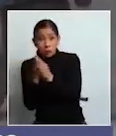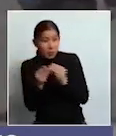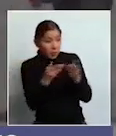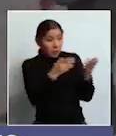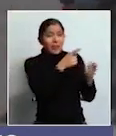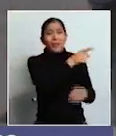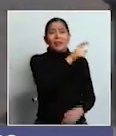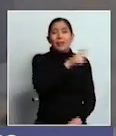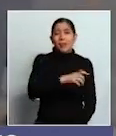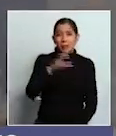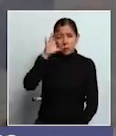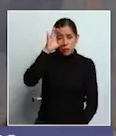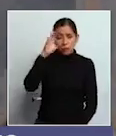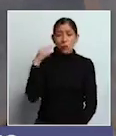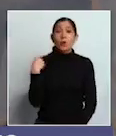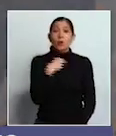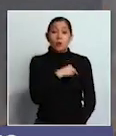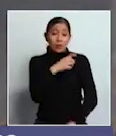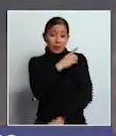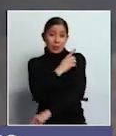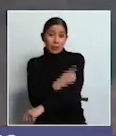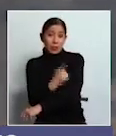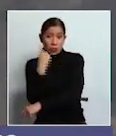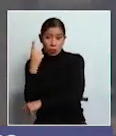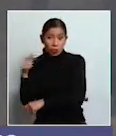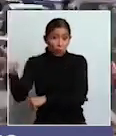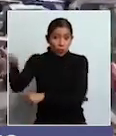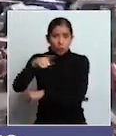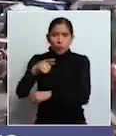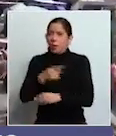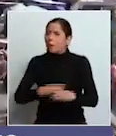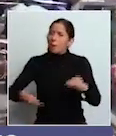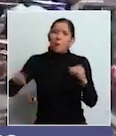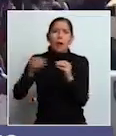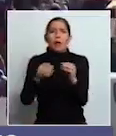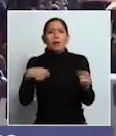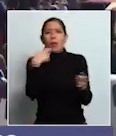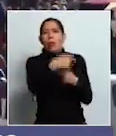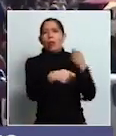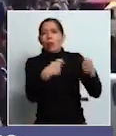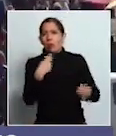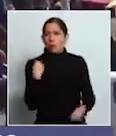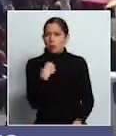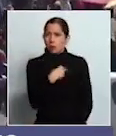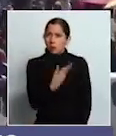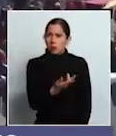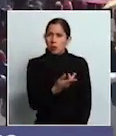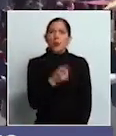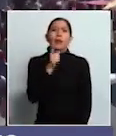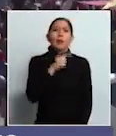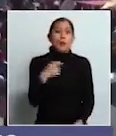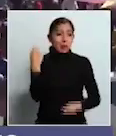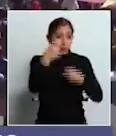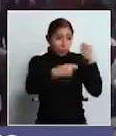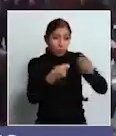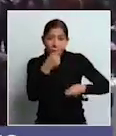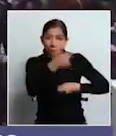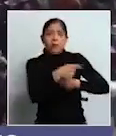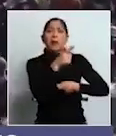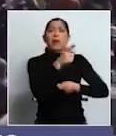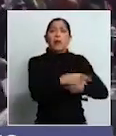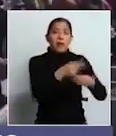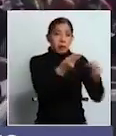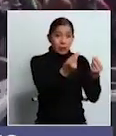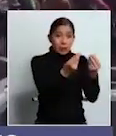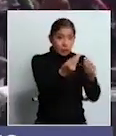1, nosotros aportamos más a la alcaldía y necesitamos que nos pueda devolver nuestros recursos en